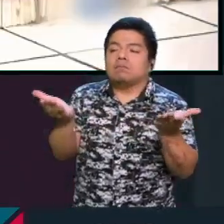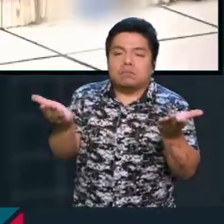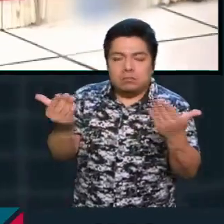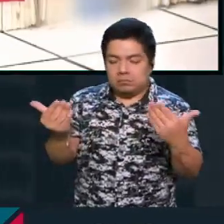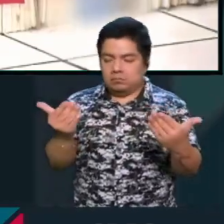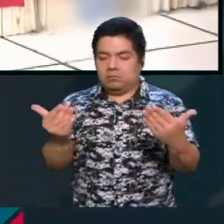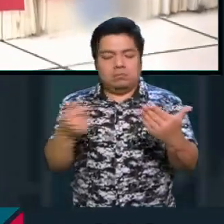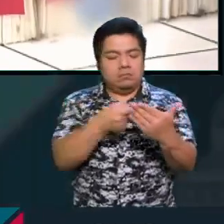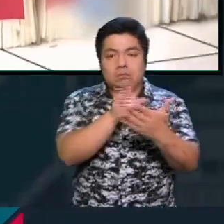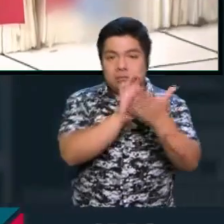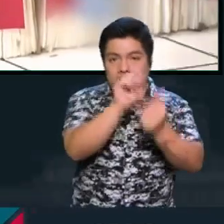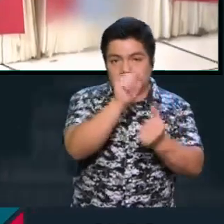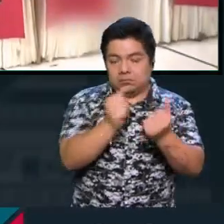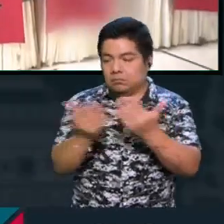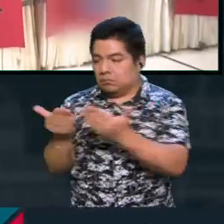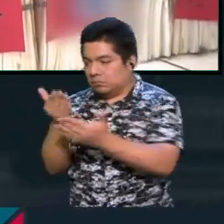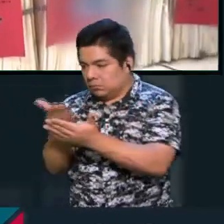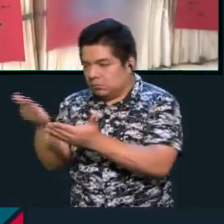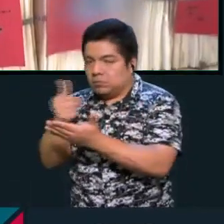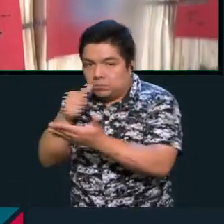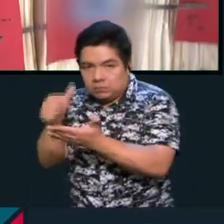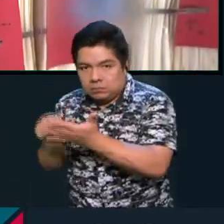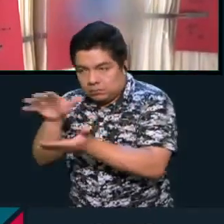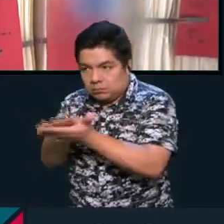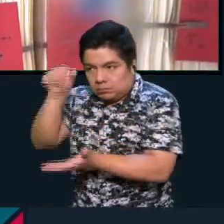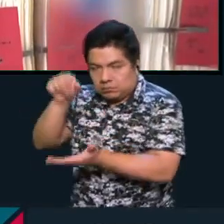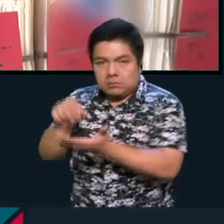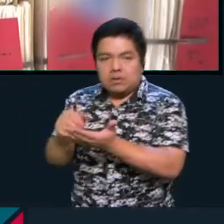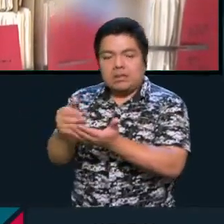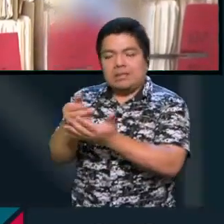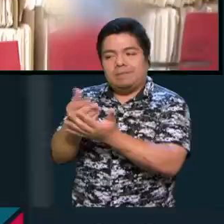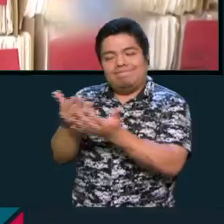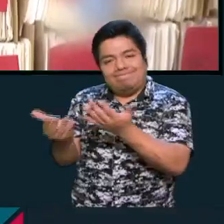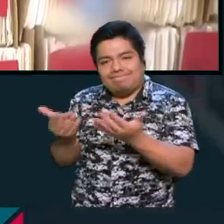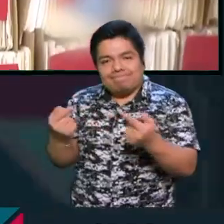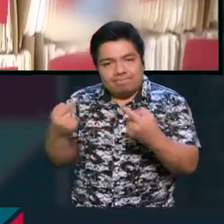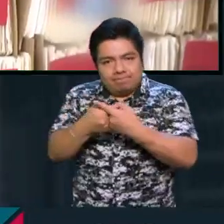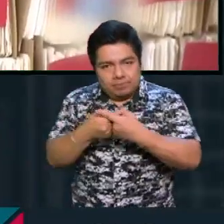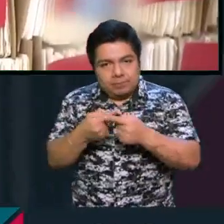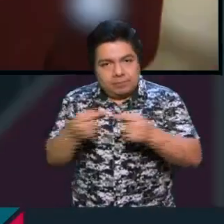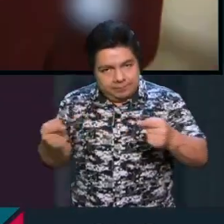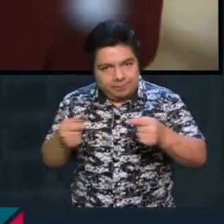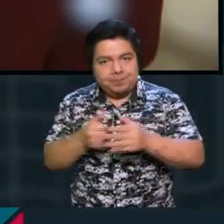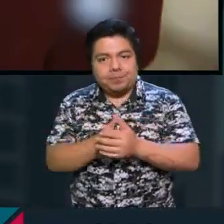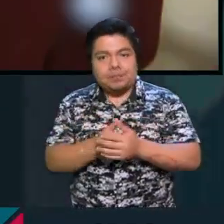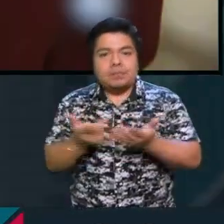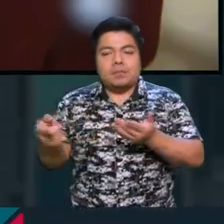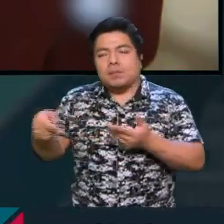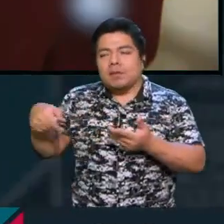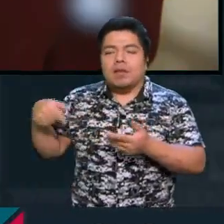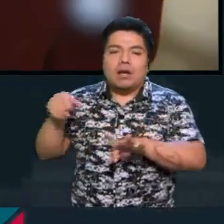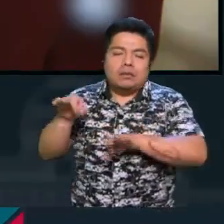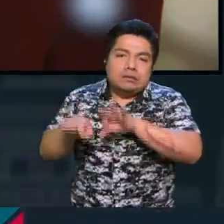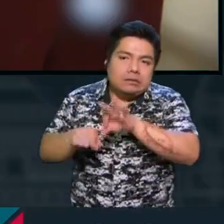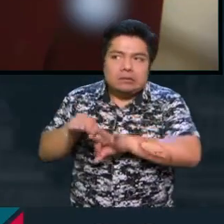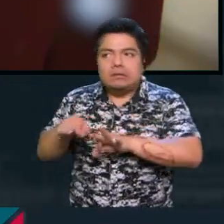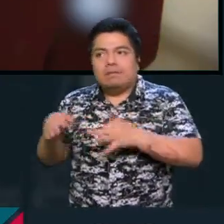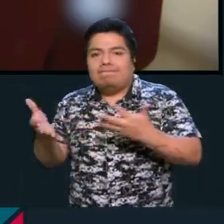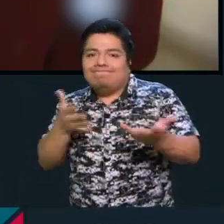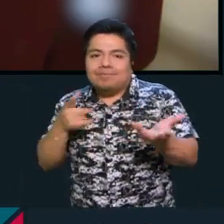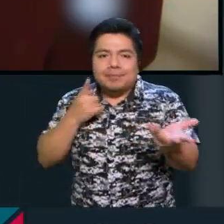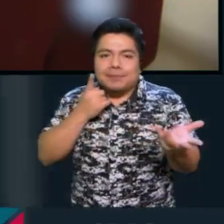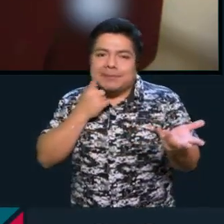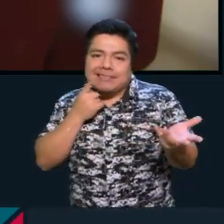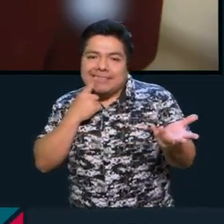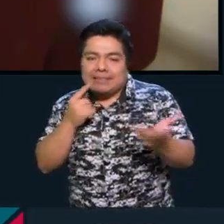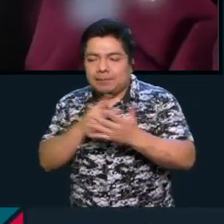el texto constitucional con la propia Carta Magna. Ese es un sinsentido. Y además, pues las maromas que contiene este proyecto